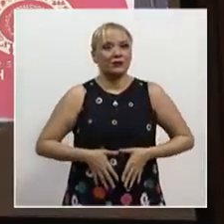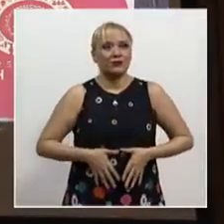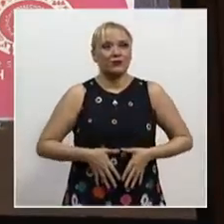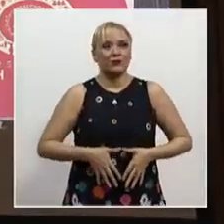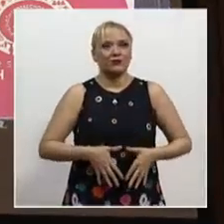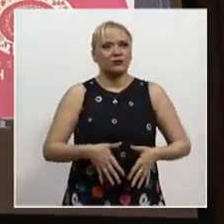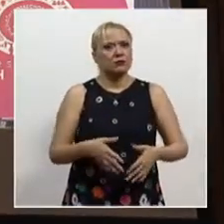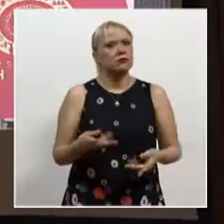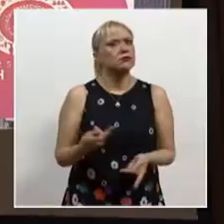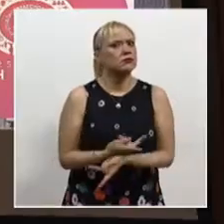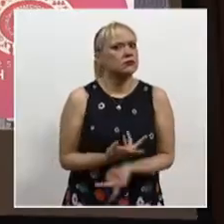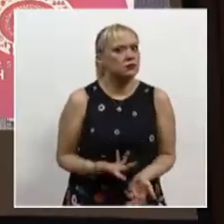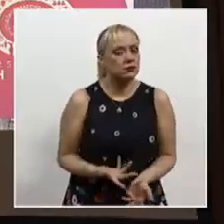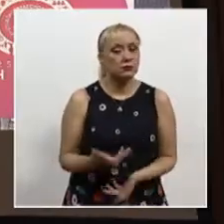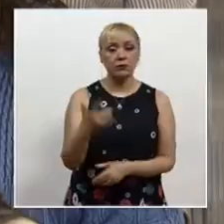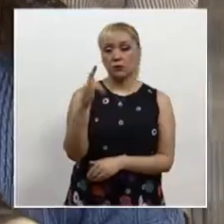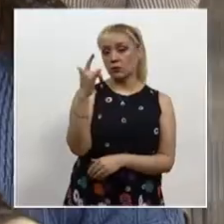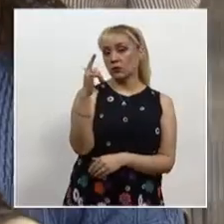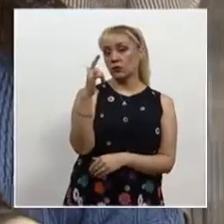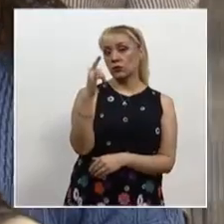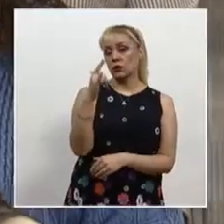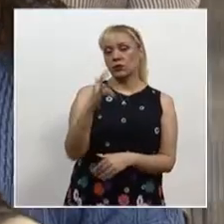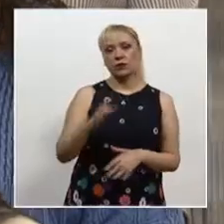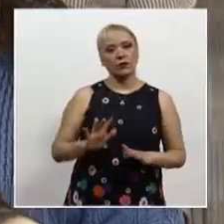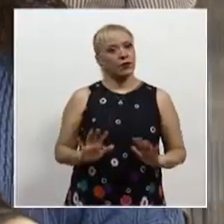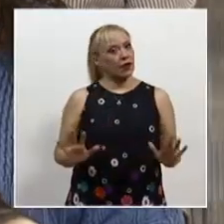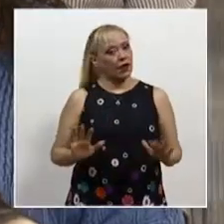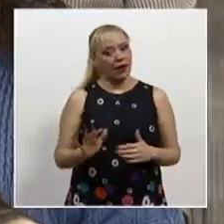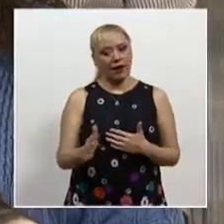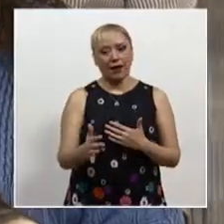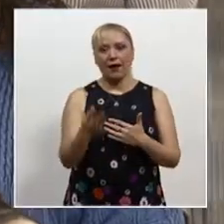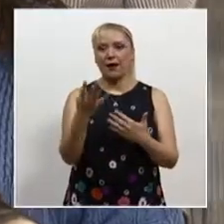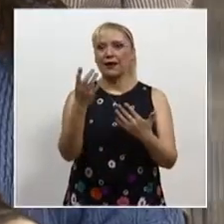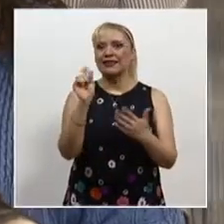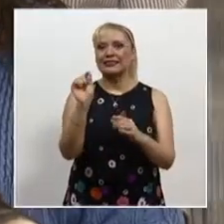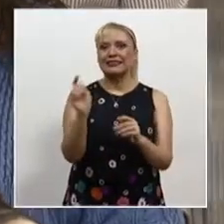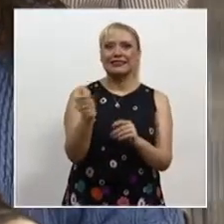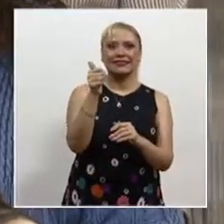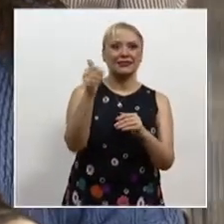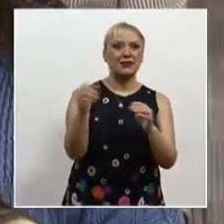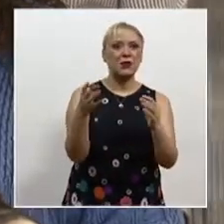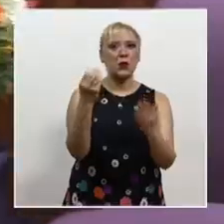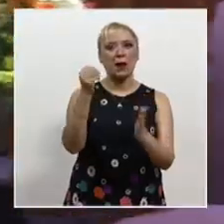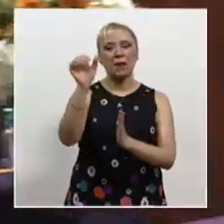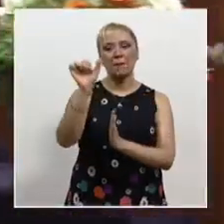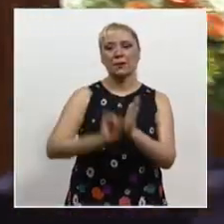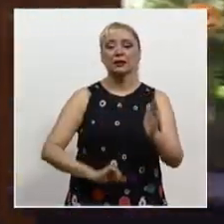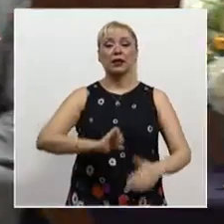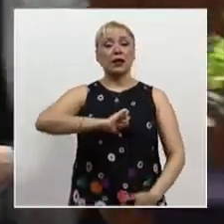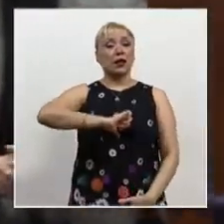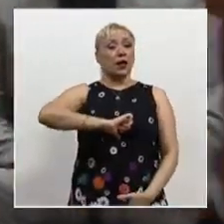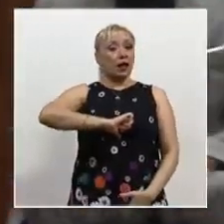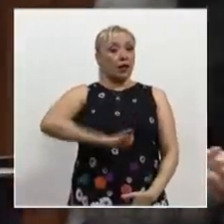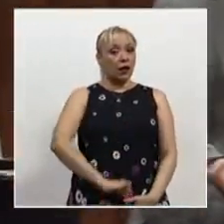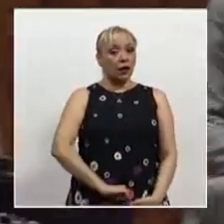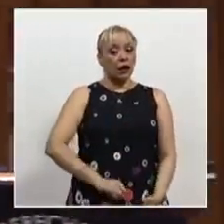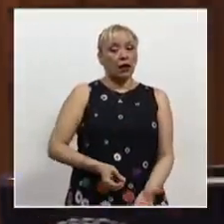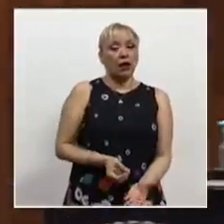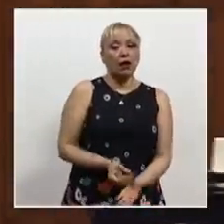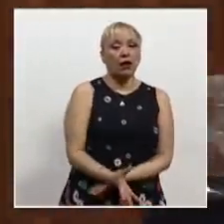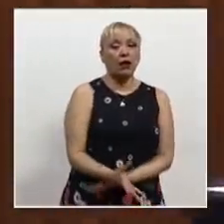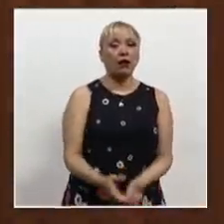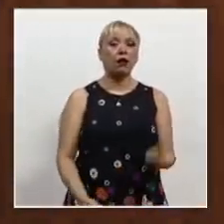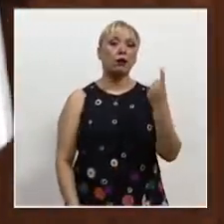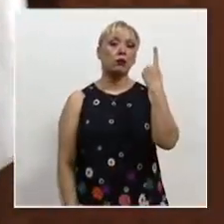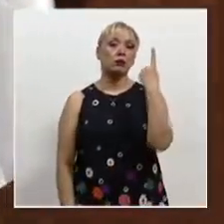¿Qué pasó? Pues en el mes de julio, ya en un embarazo a término, se le practicó una cesárea en este hospital de Ticomán, pero solo dio a luz a